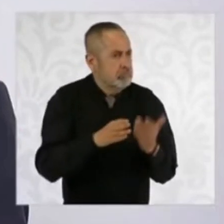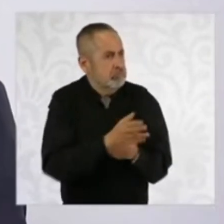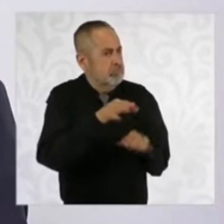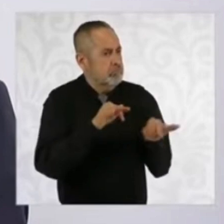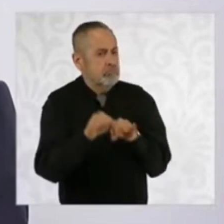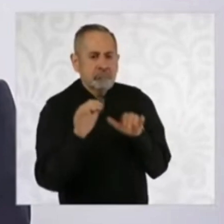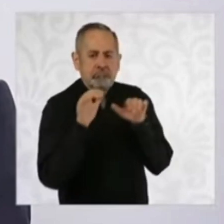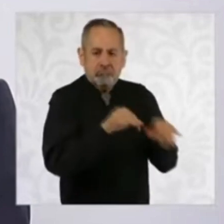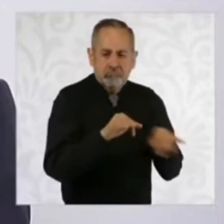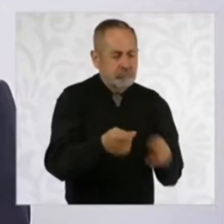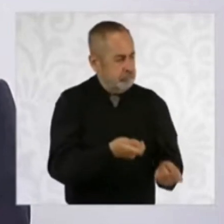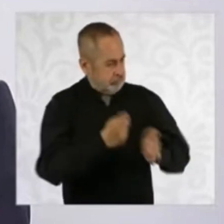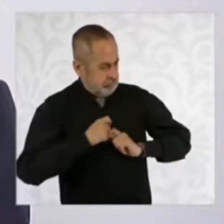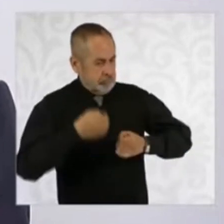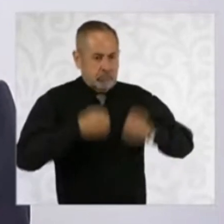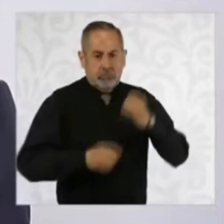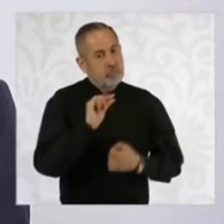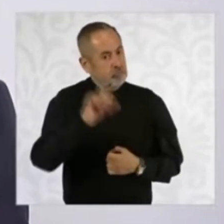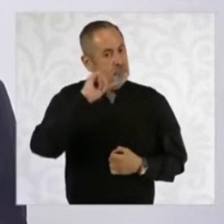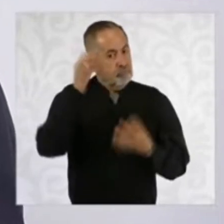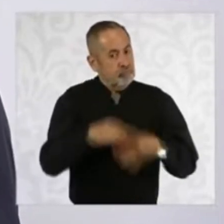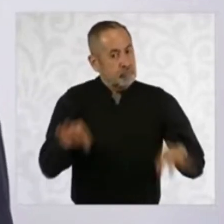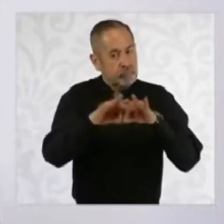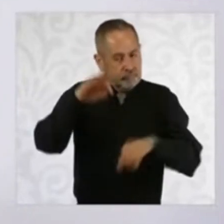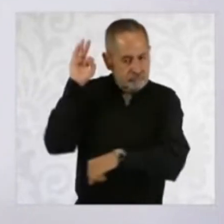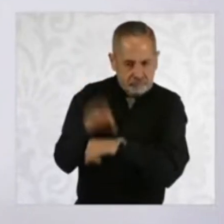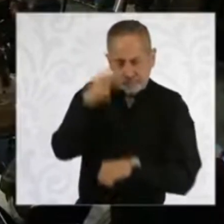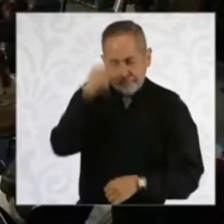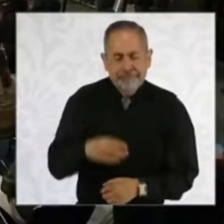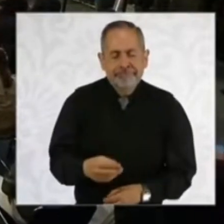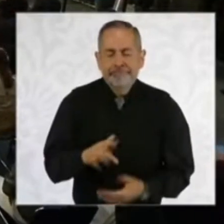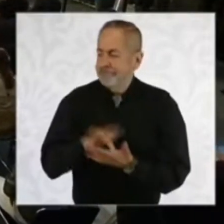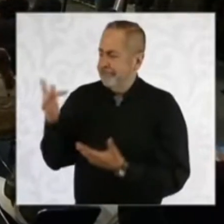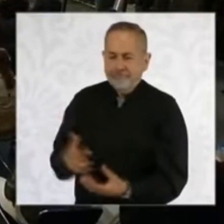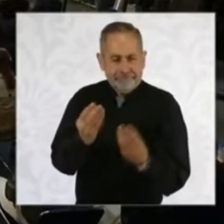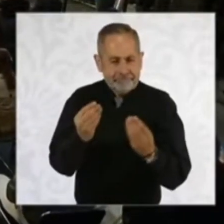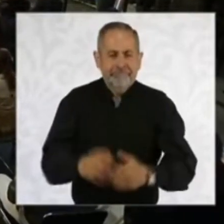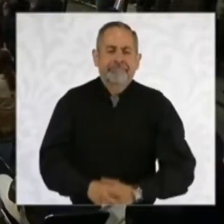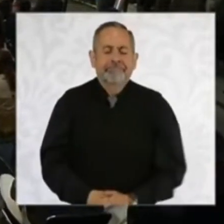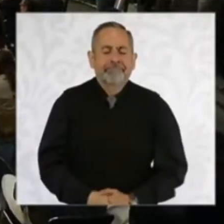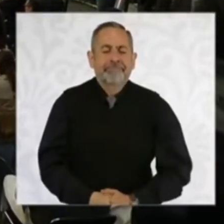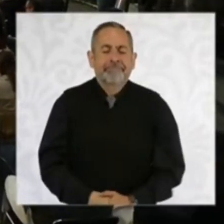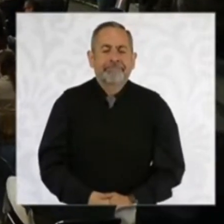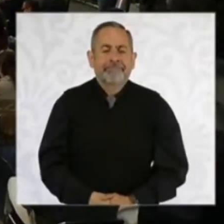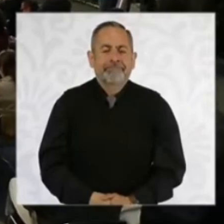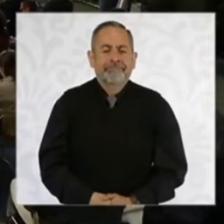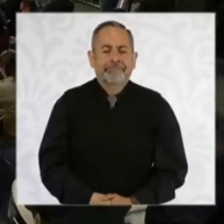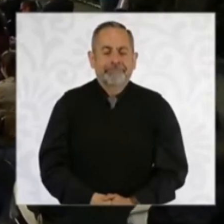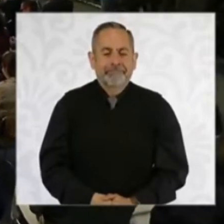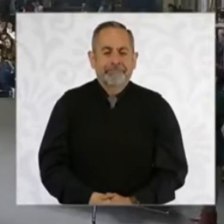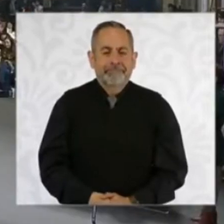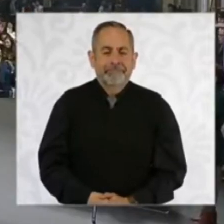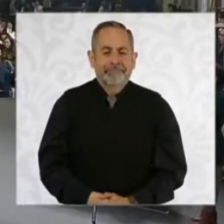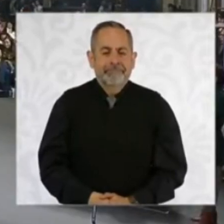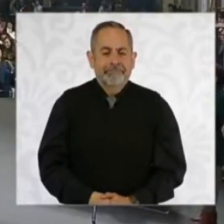acceder a estos cargos tan relevantes para nuestro país. Muchas gracias. Gracias, presidenta. Gracias.